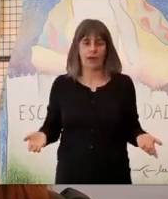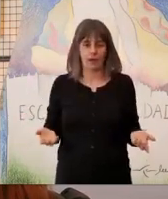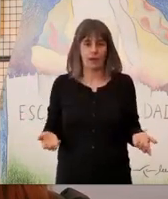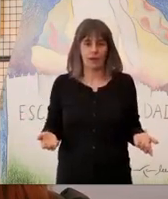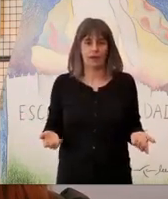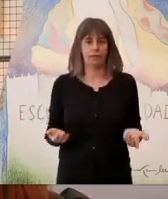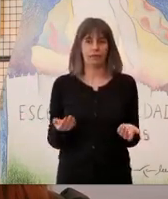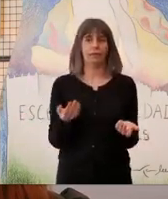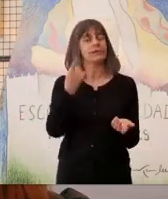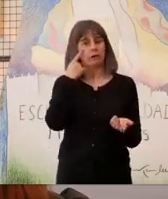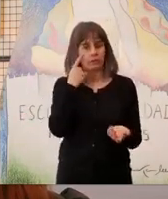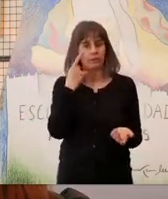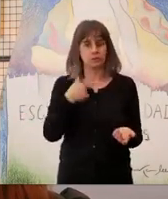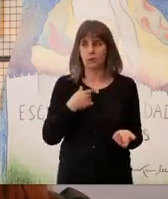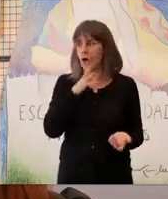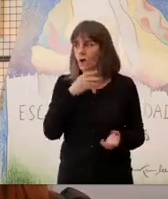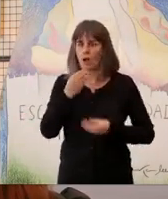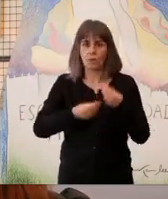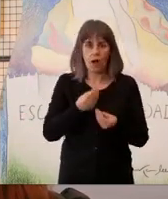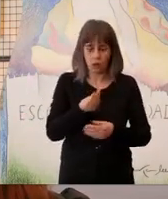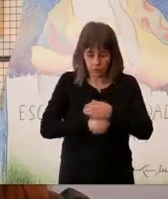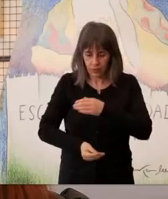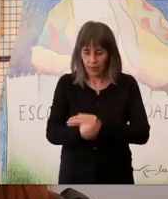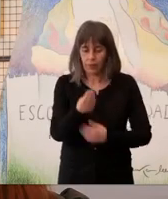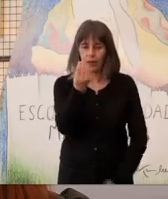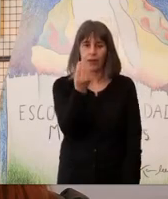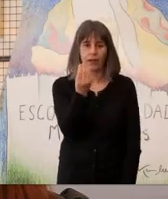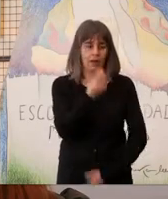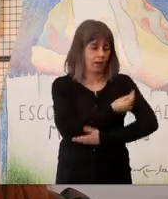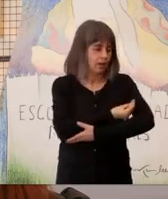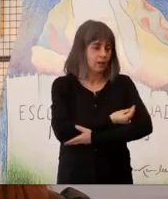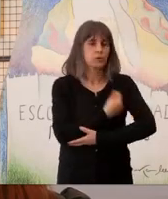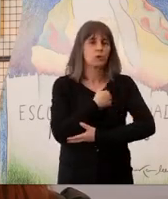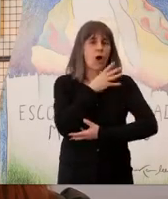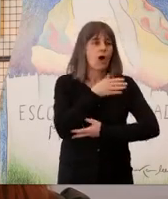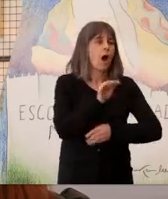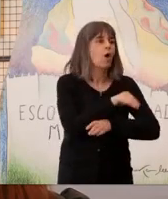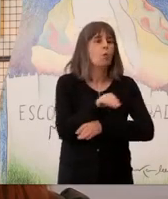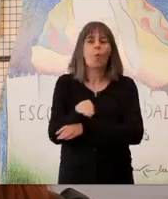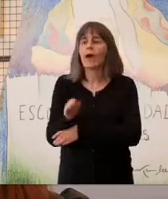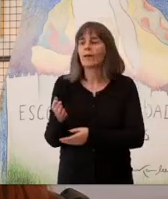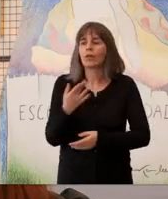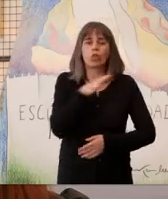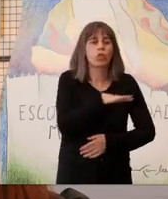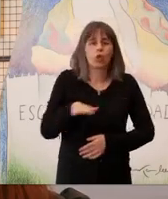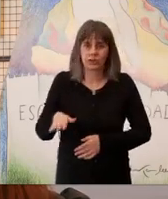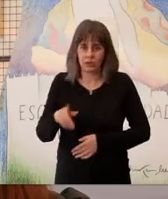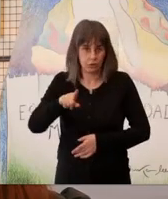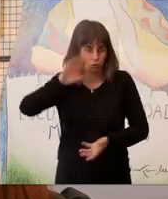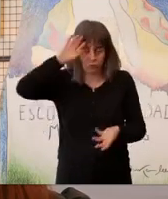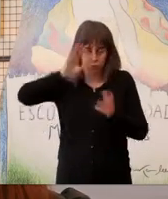a ver cómo me las apaño para poder meterla en alguna parte era una locura